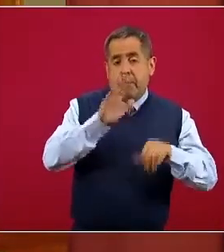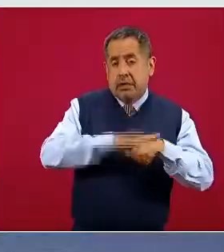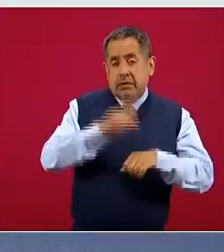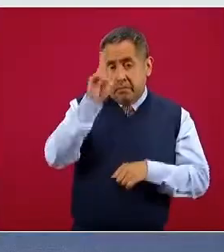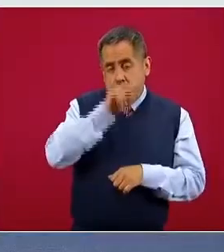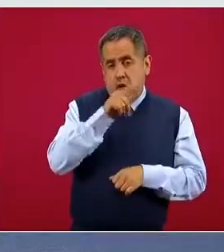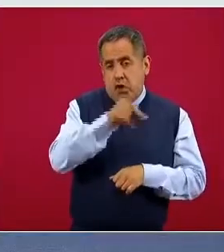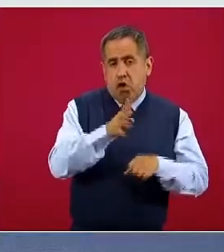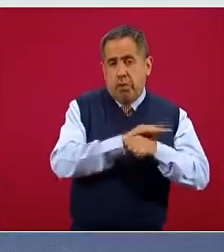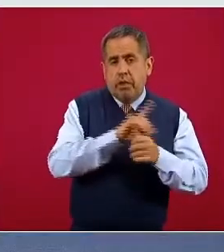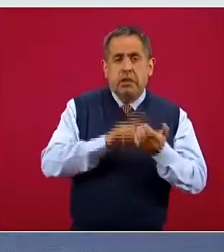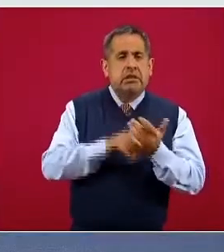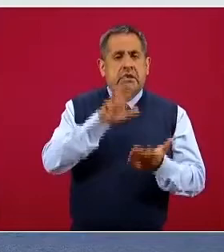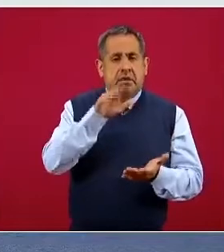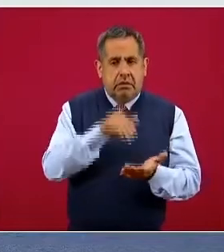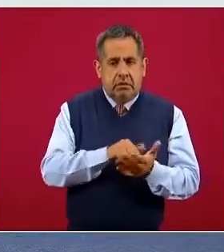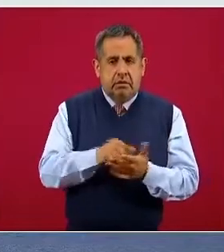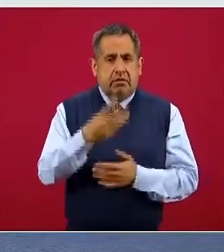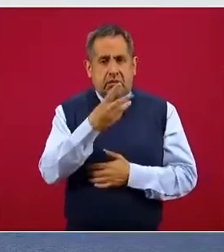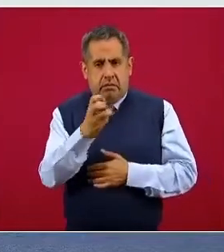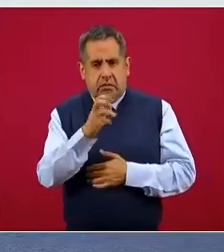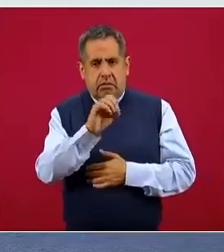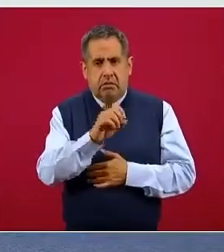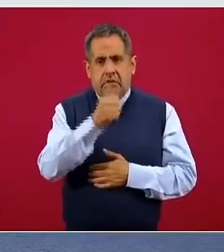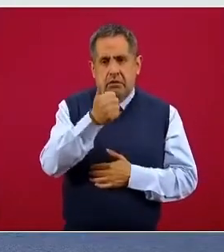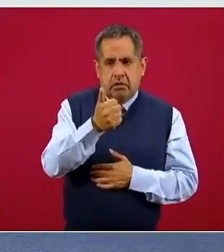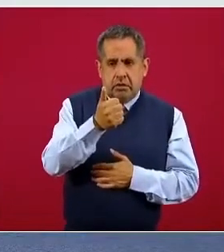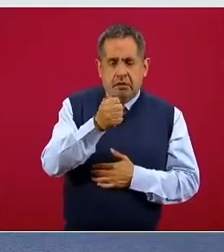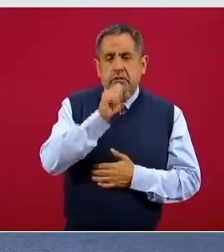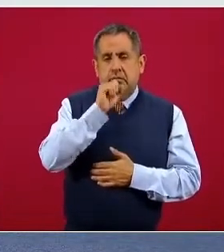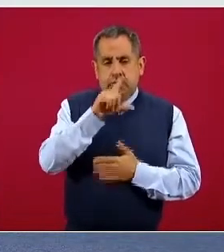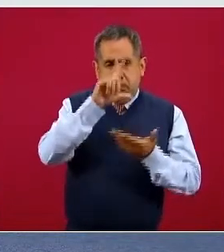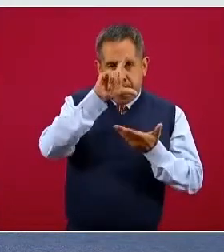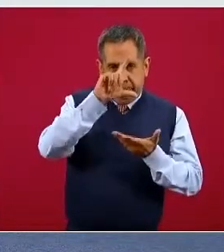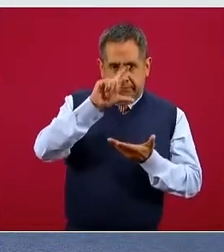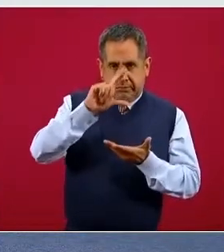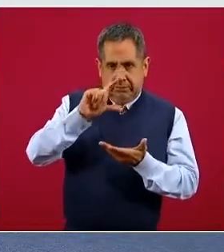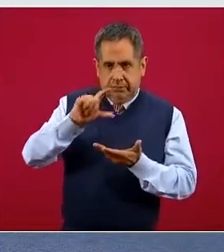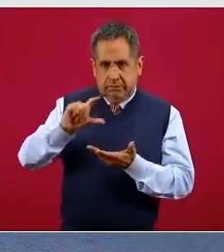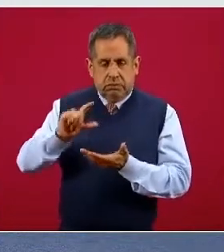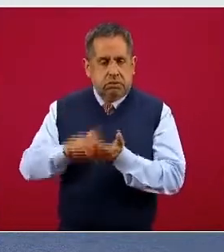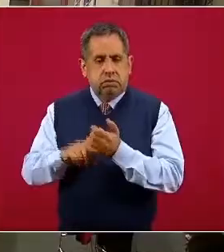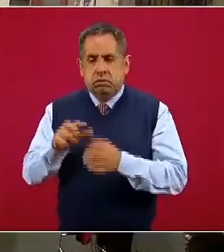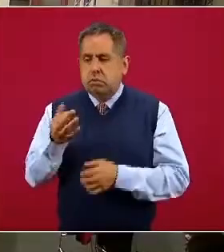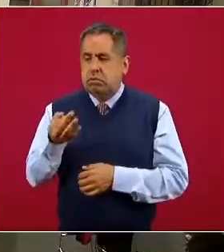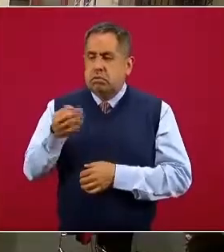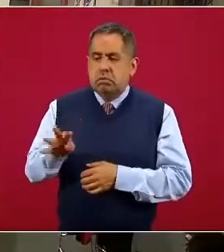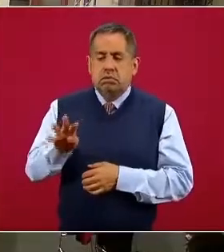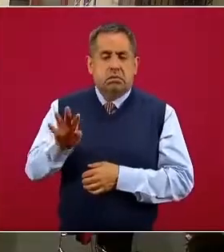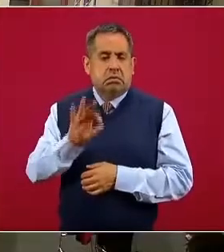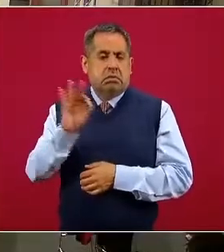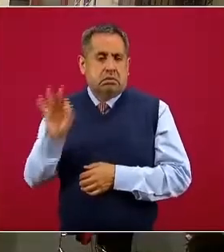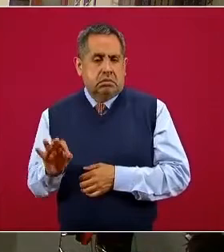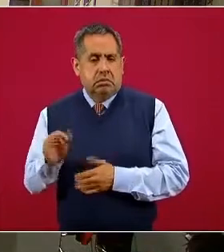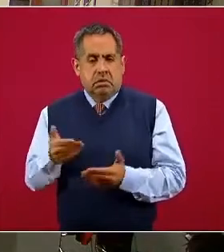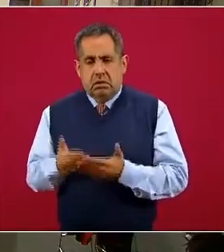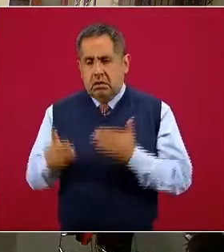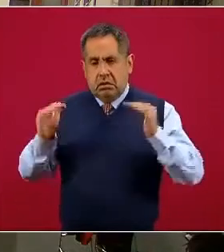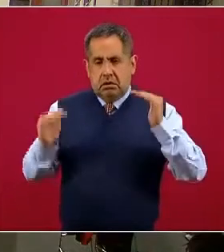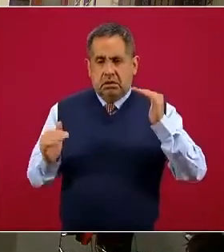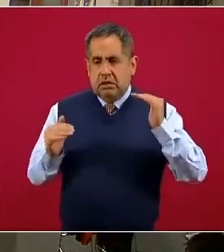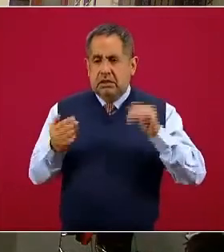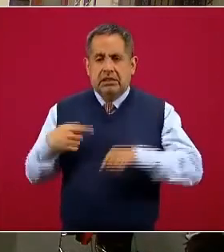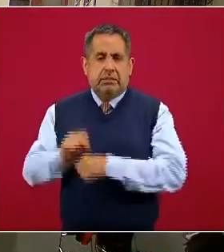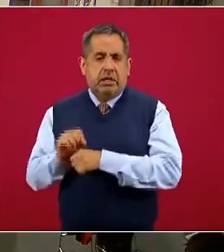por COVID, que fueron 5.306, y de ahí la disminución de menos 49% cuando lo comparamos con la